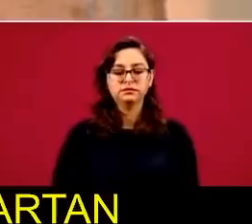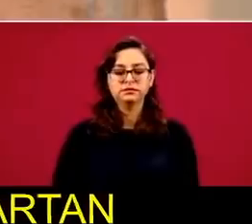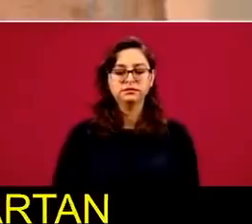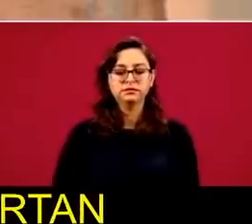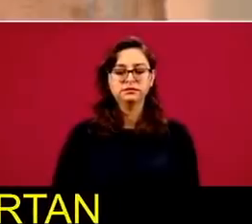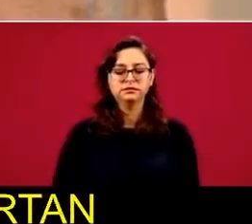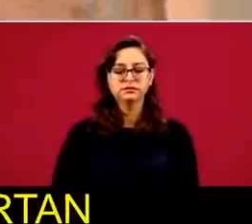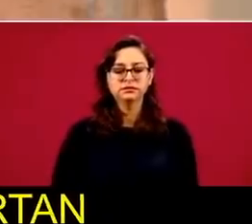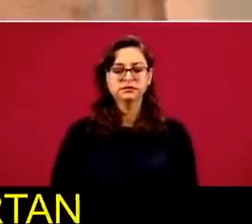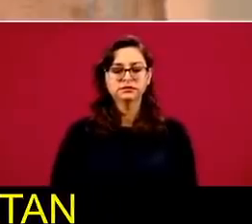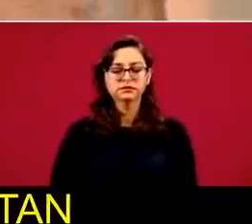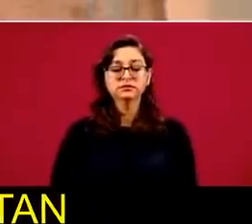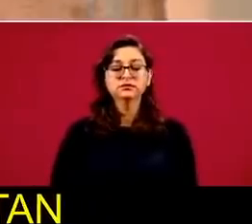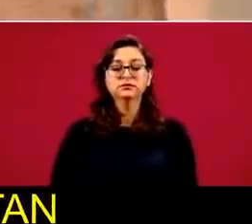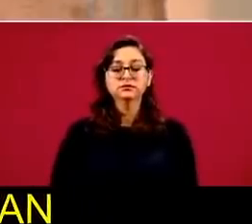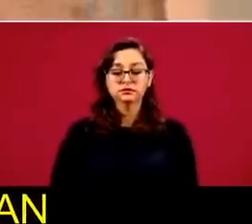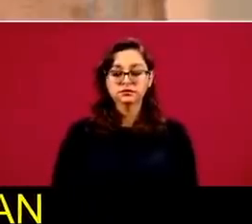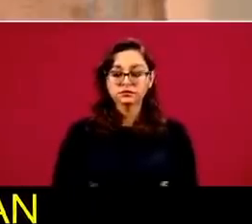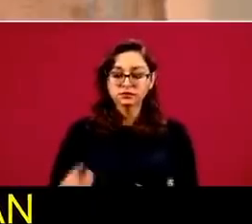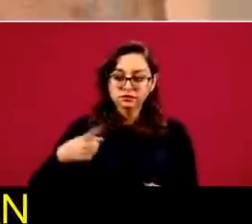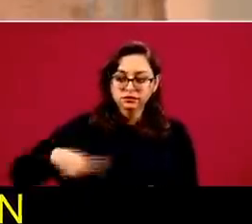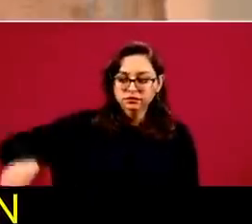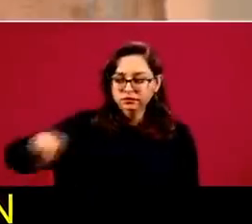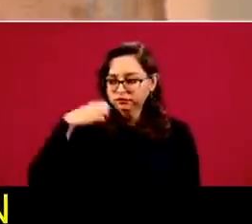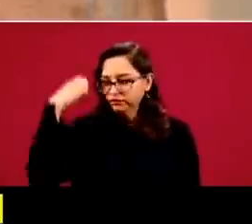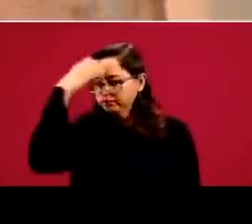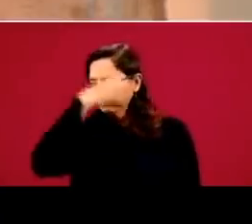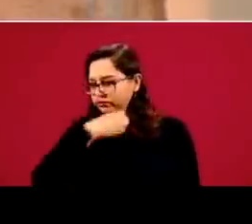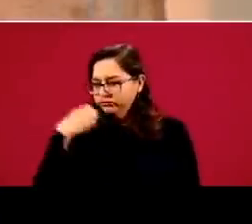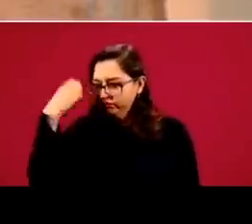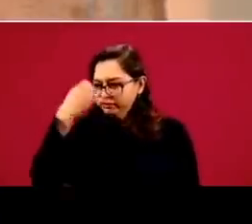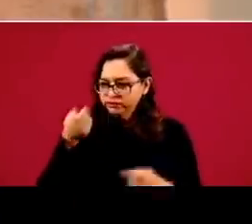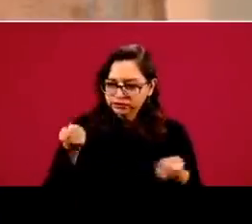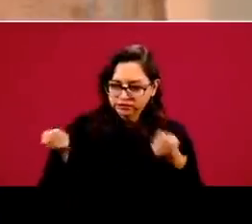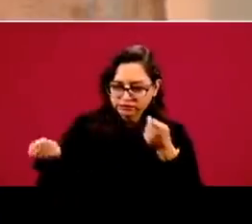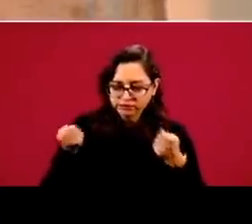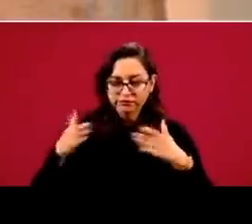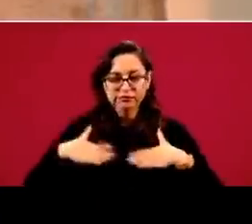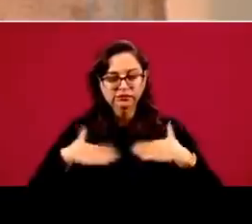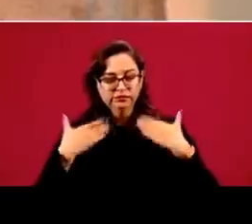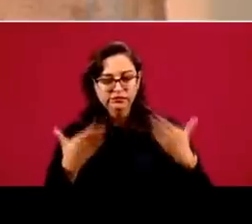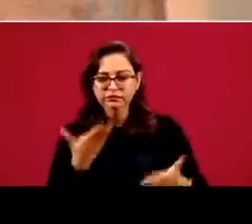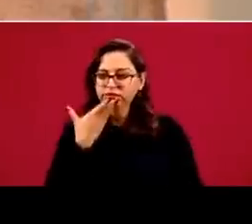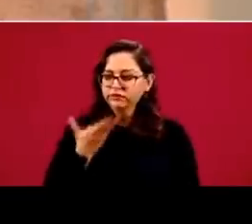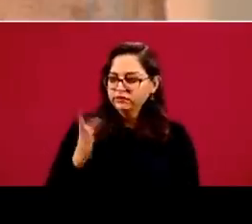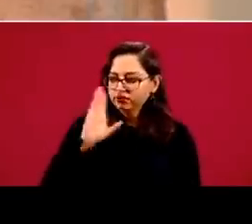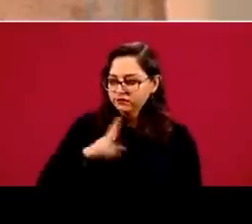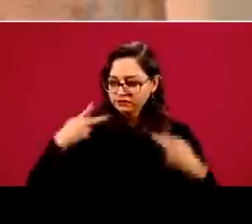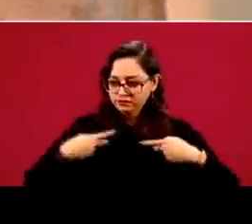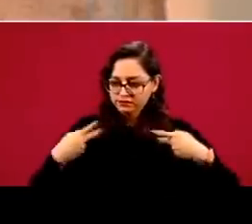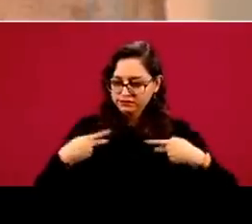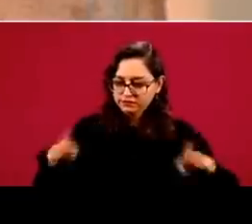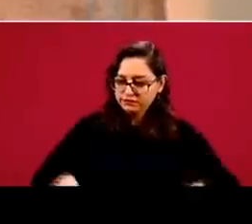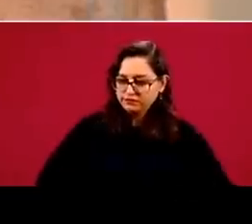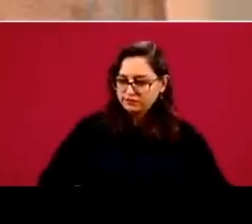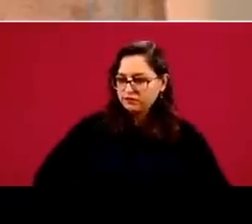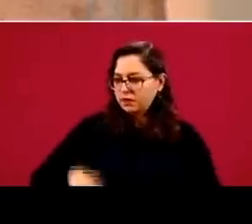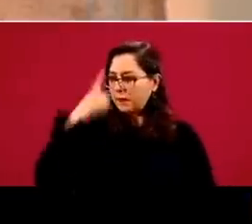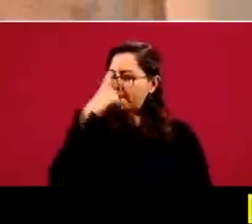en cuanto al examen de control de confianza que es el que nos dice el perfil de la personalidad